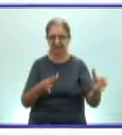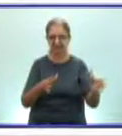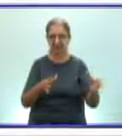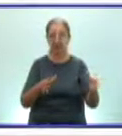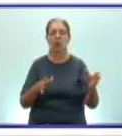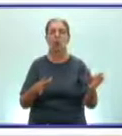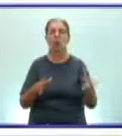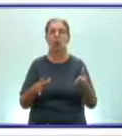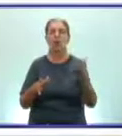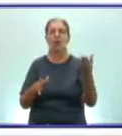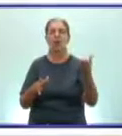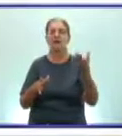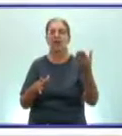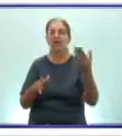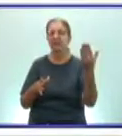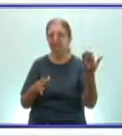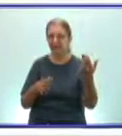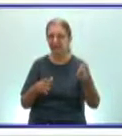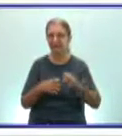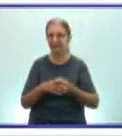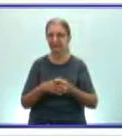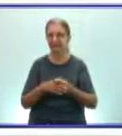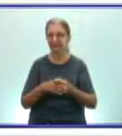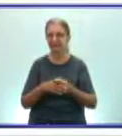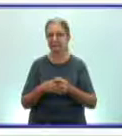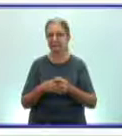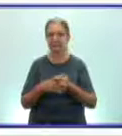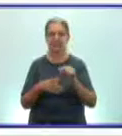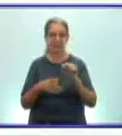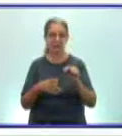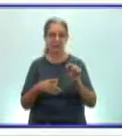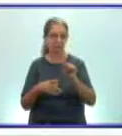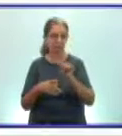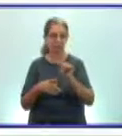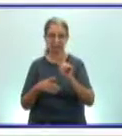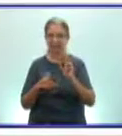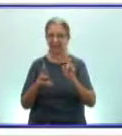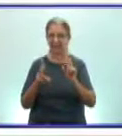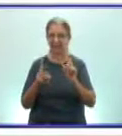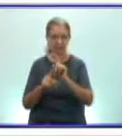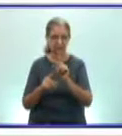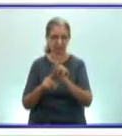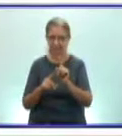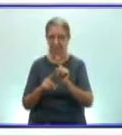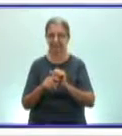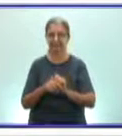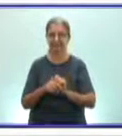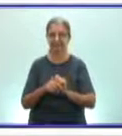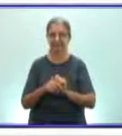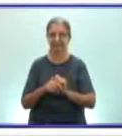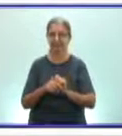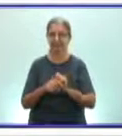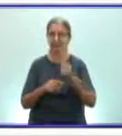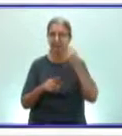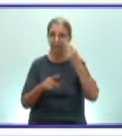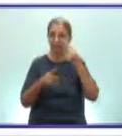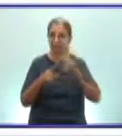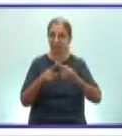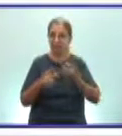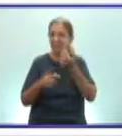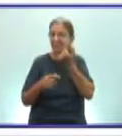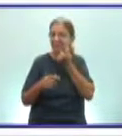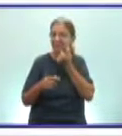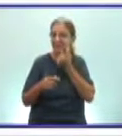supuesto, cualitativa. Estamos haciendo referencia a una cualidad. ¿Y el motivo más